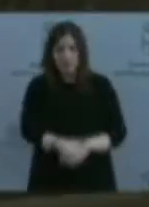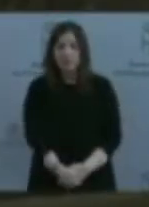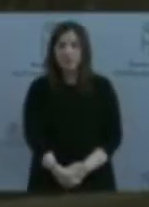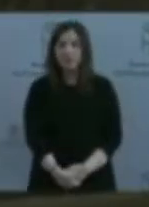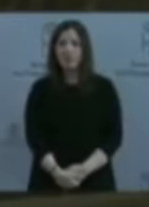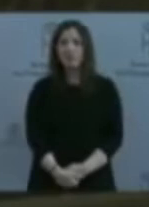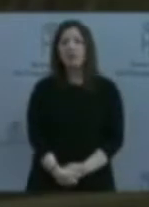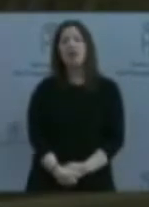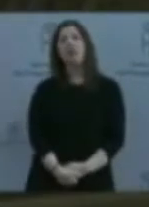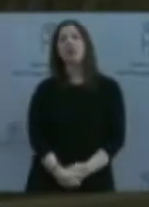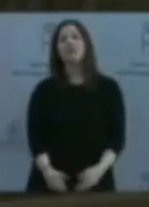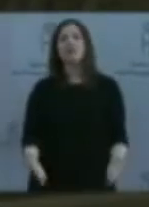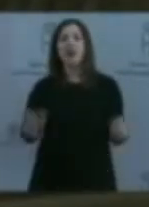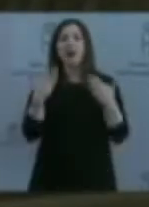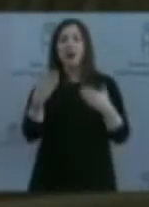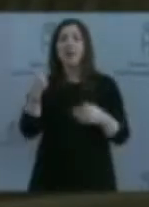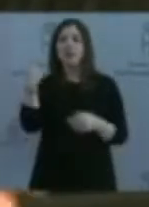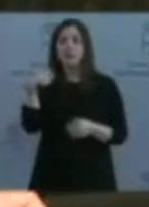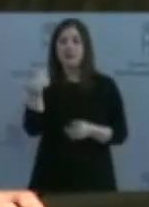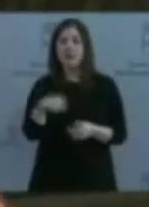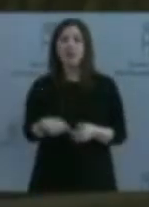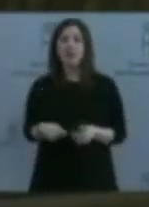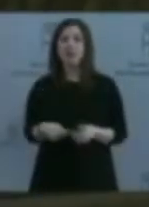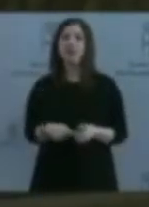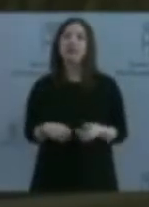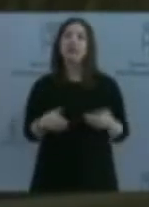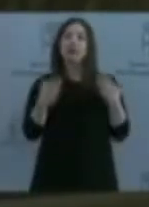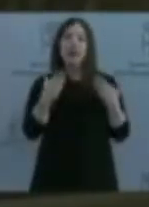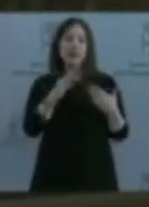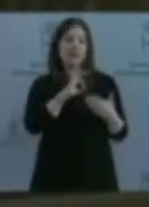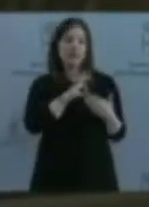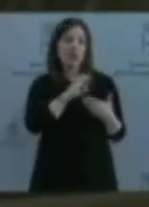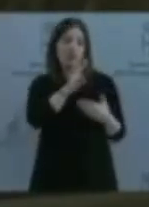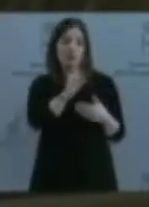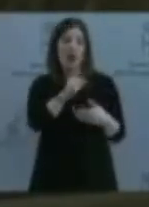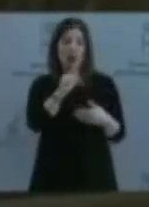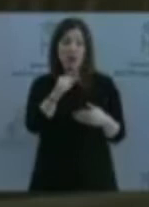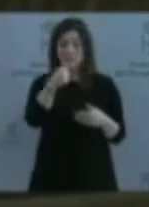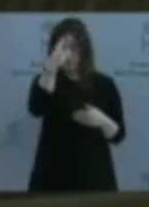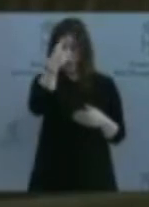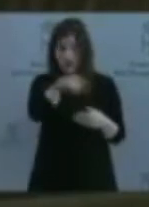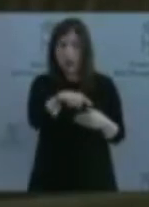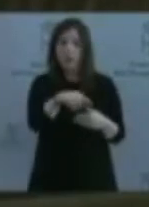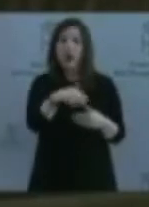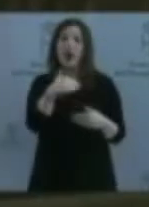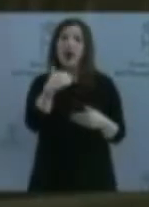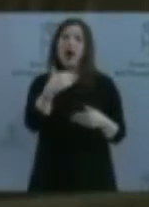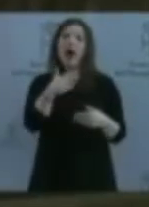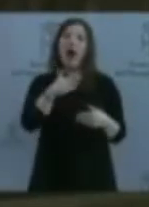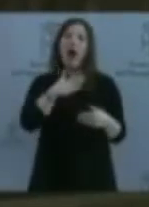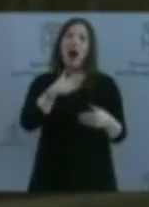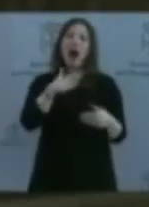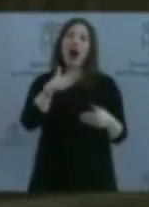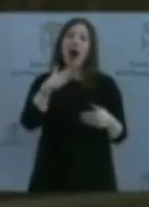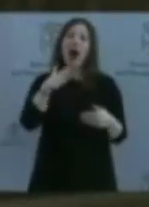señor Palacios. Como bien sabe usted, no es lo mismo que algo pertenezca a la Iglesia a que sea inmatriculado. Son dos cosas diferentes.